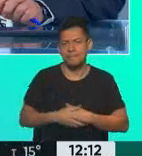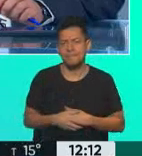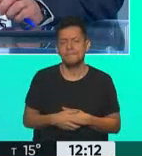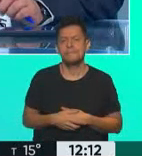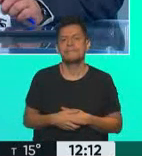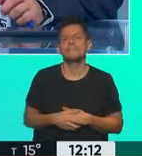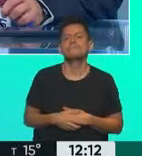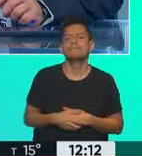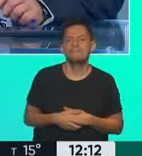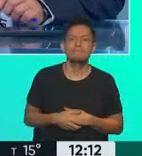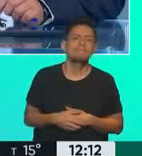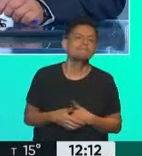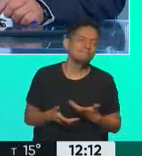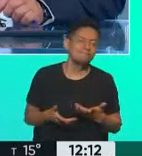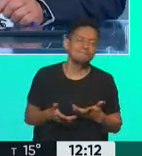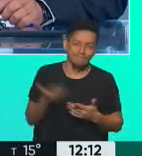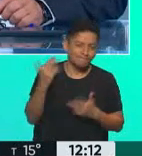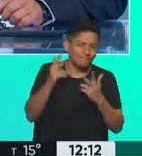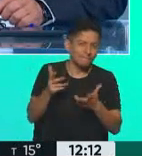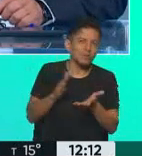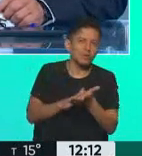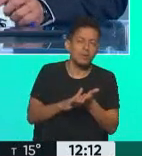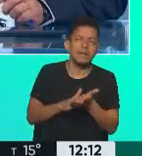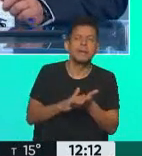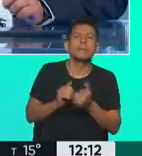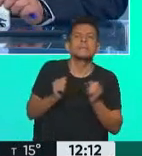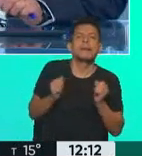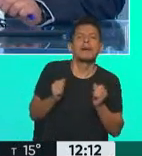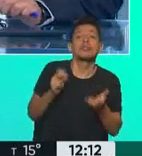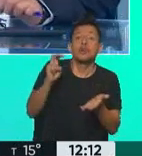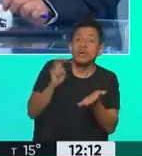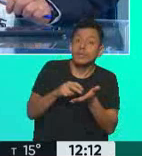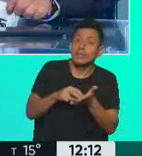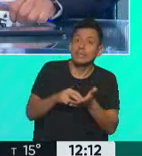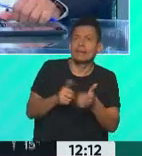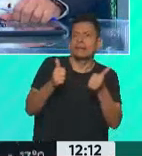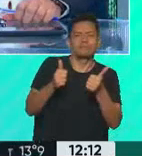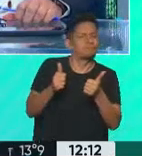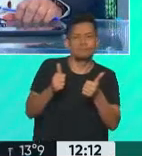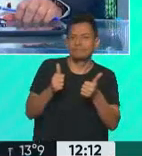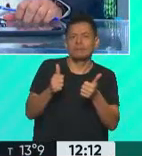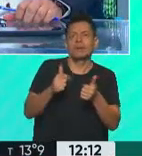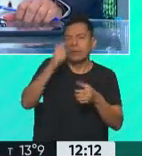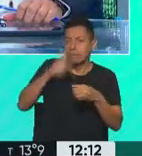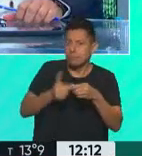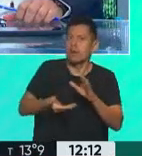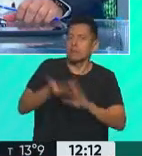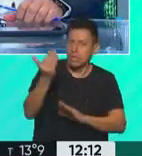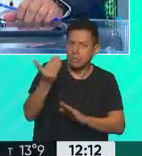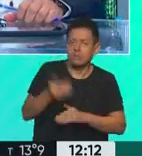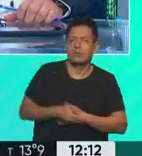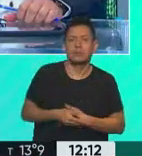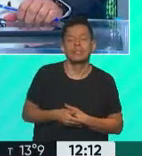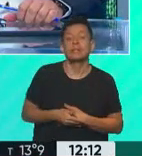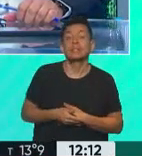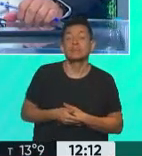aportando. Ya mencionábamos recién con respecto a mayo, las noticias no son muy alentadoras, digamos, el aumento de combustibles que no teníamos en la